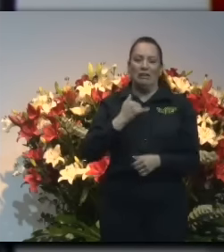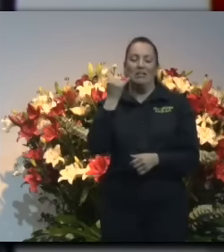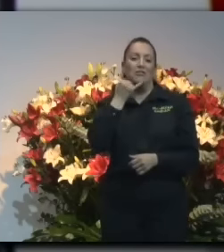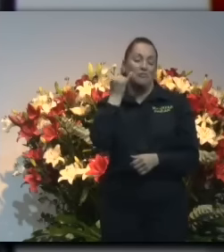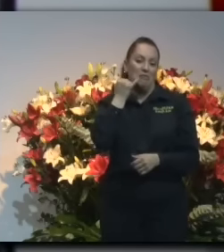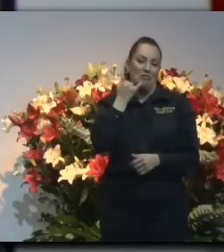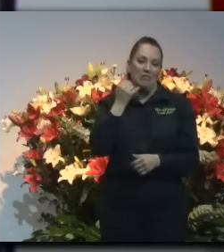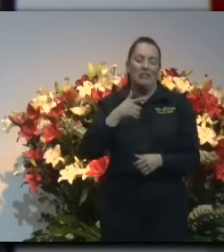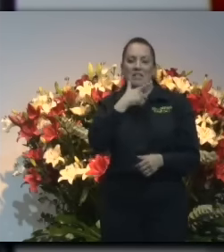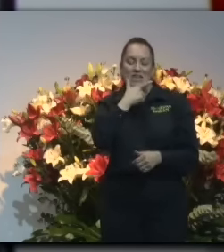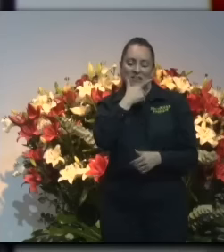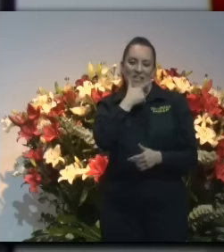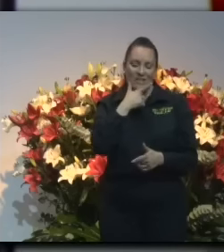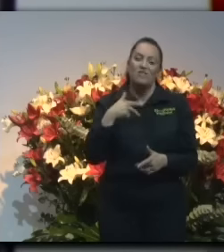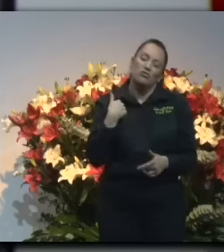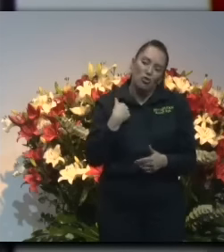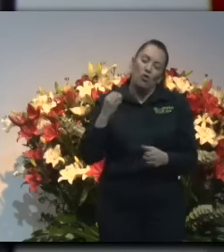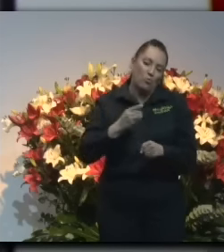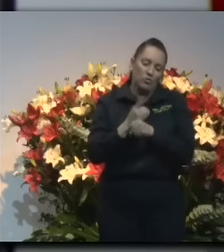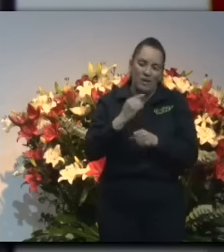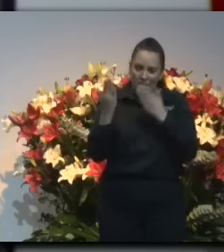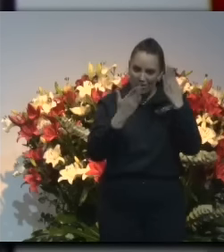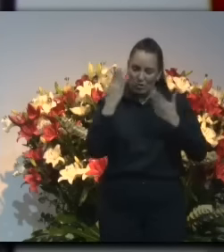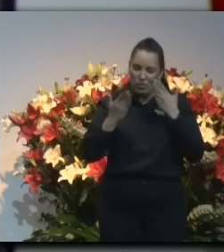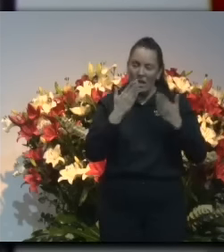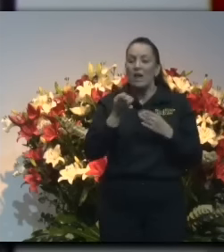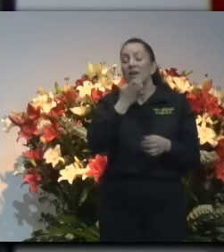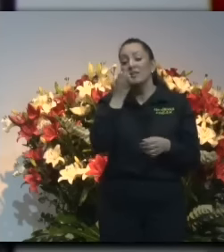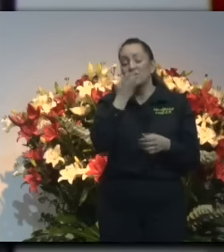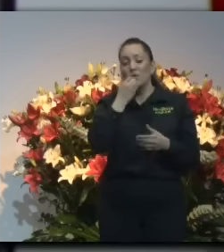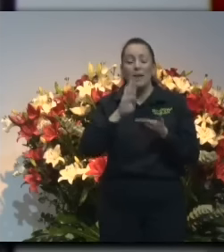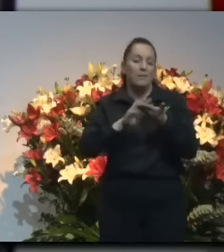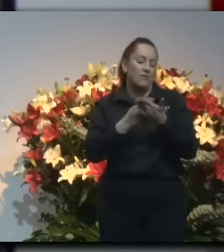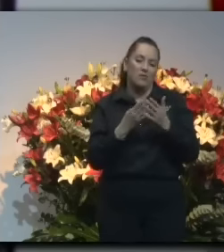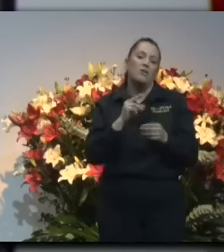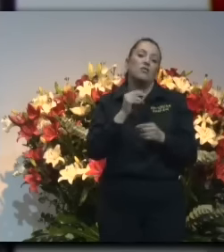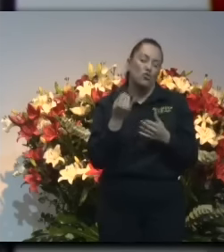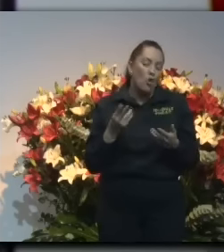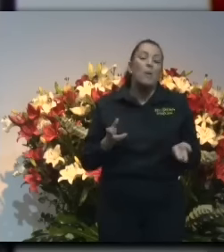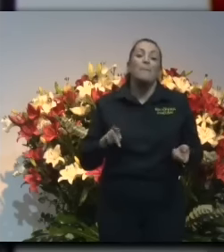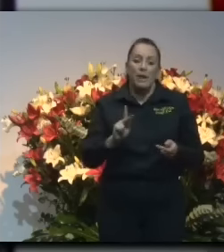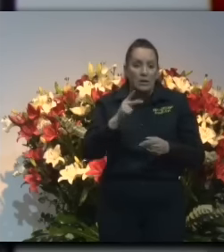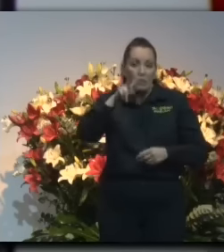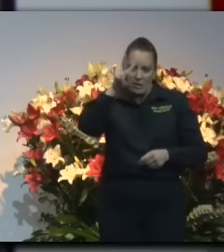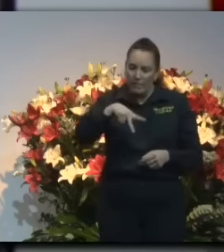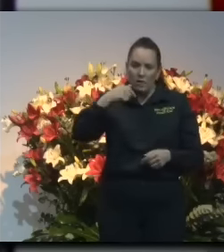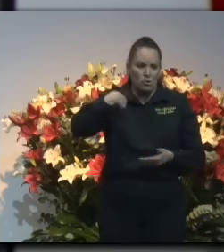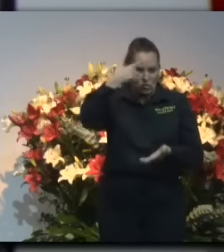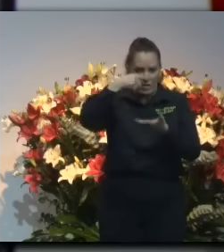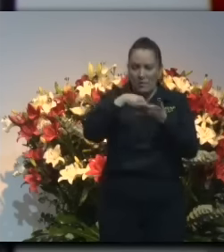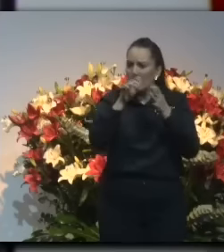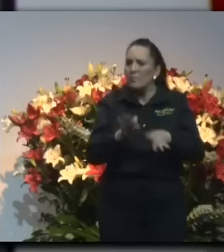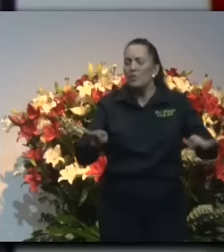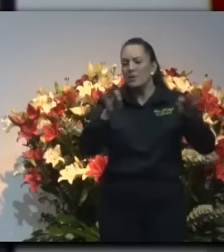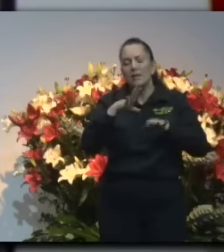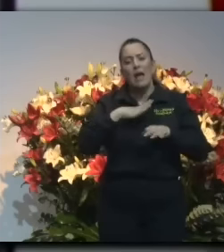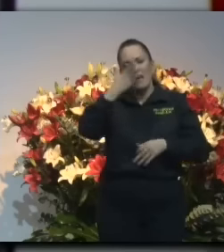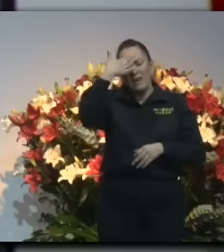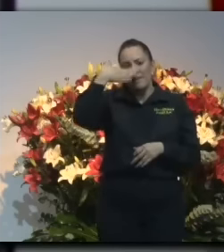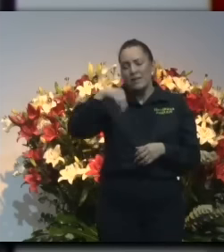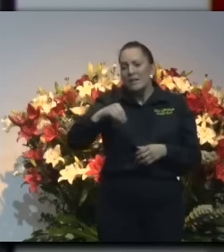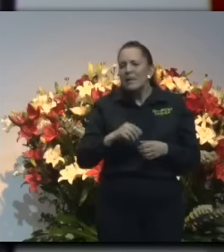escuela bilingüe, pero sí me interesaría que en todos los pueblos y en todo México se aprenda el idioma inglés, haya habilidades